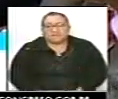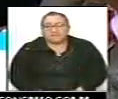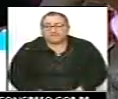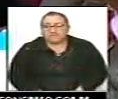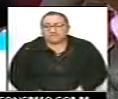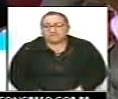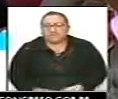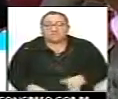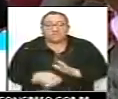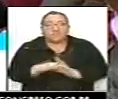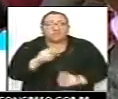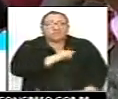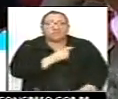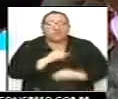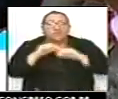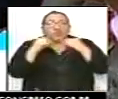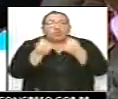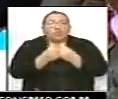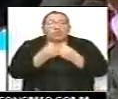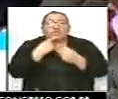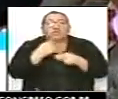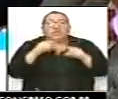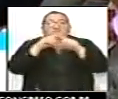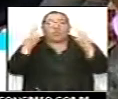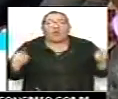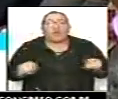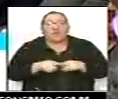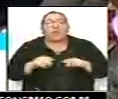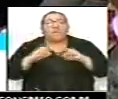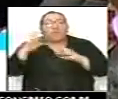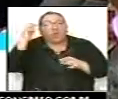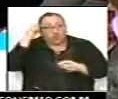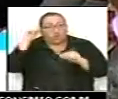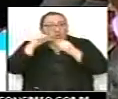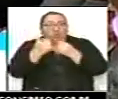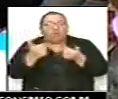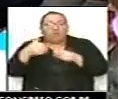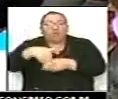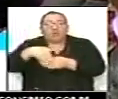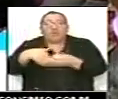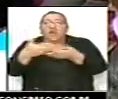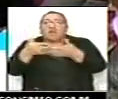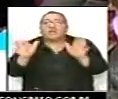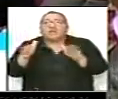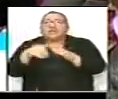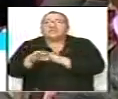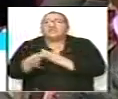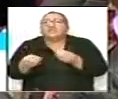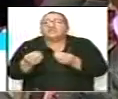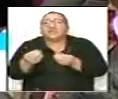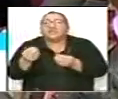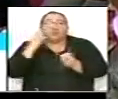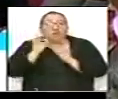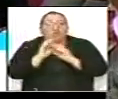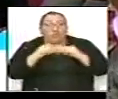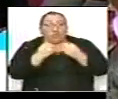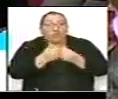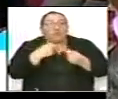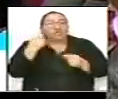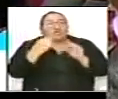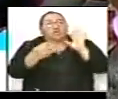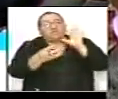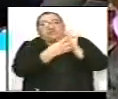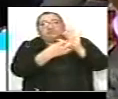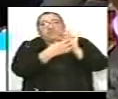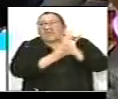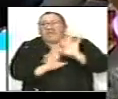se fortalezcan los cuadros políticos de un partido en una elección abierta en la que el partido simplemente es un membrete de